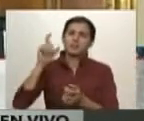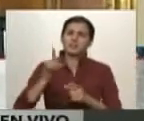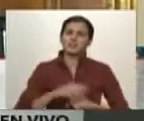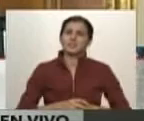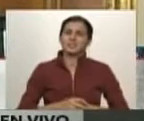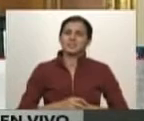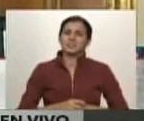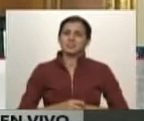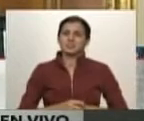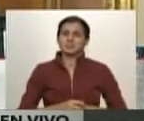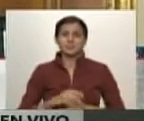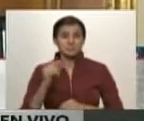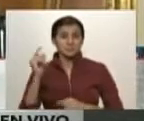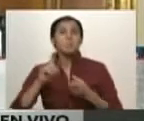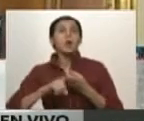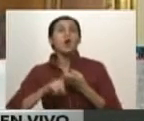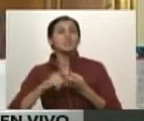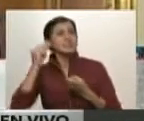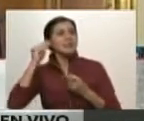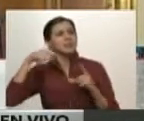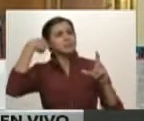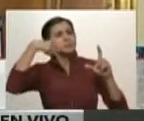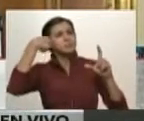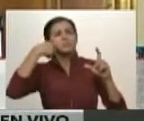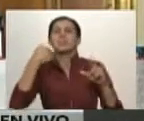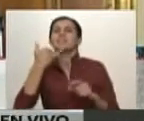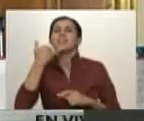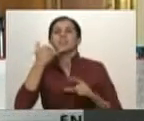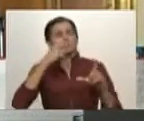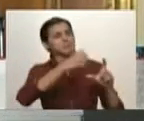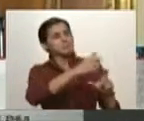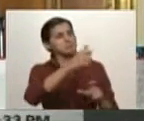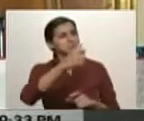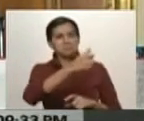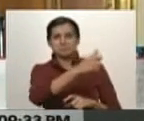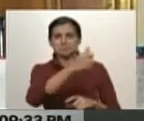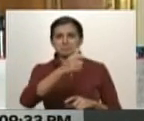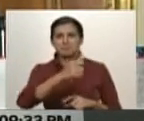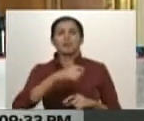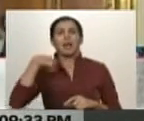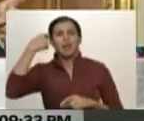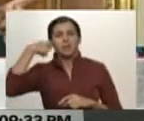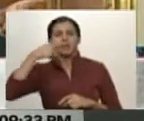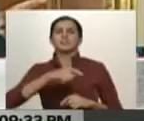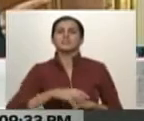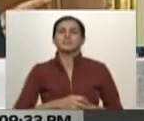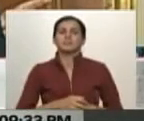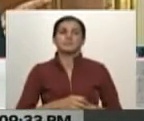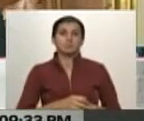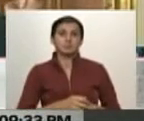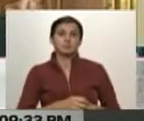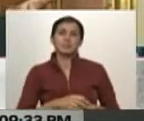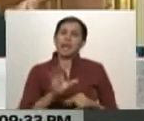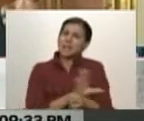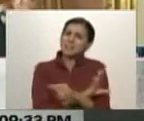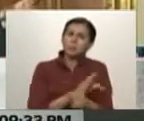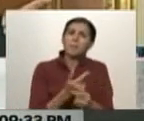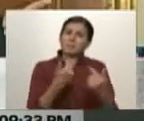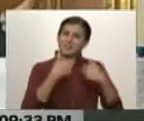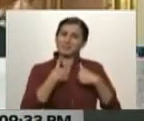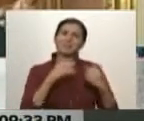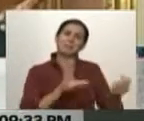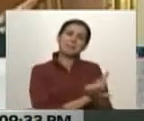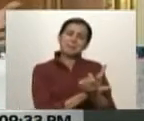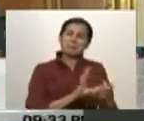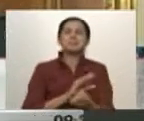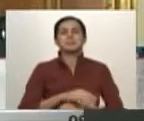también sigue la grabó con el celular decirle al teléfono nosotros estamos con ese pueblo con su esperanza con su